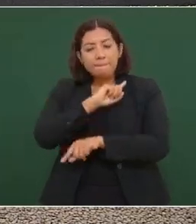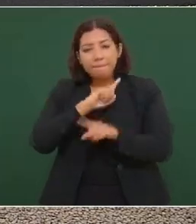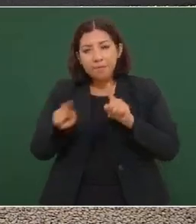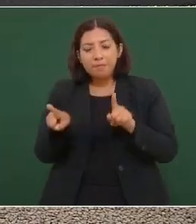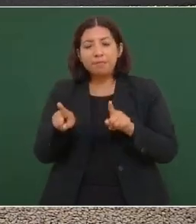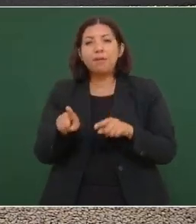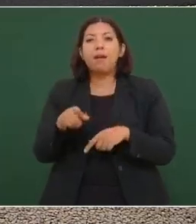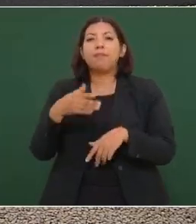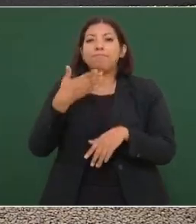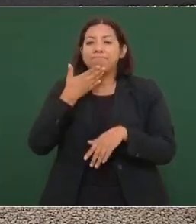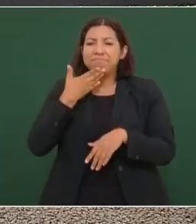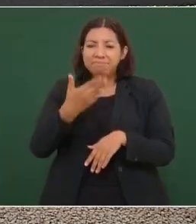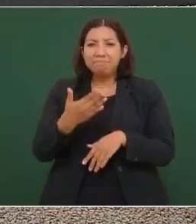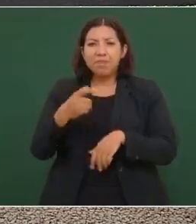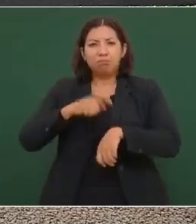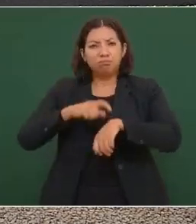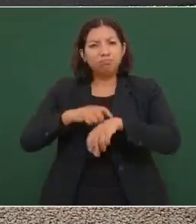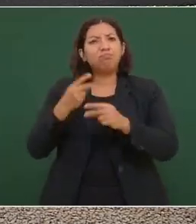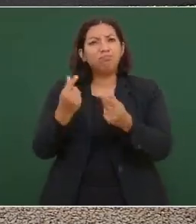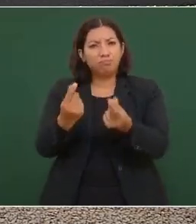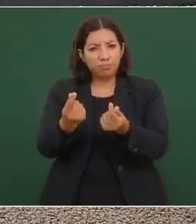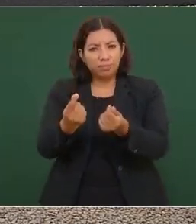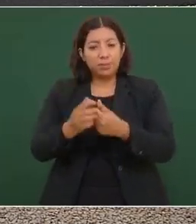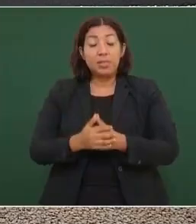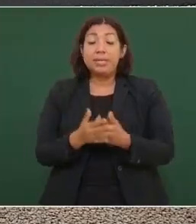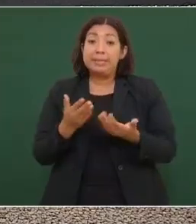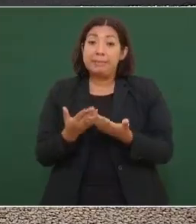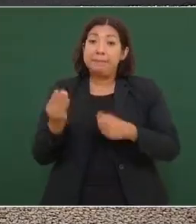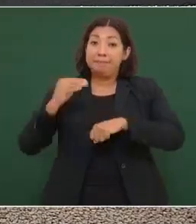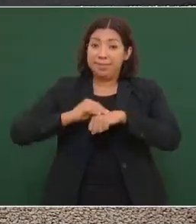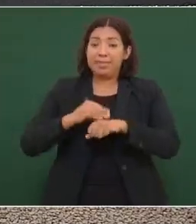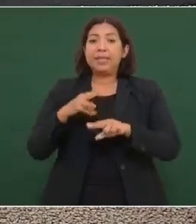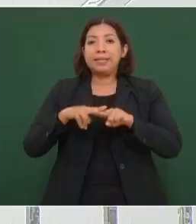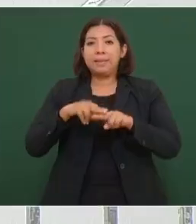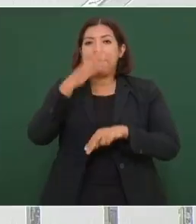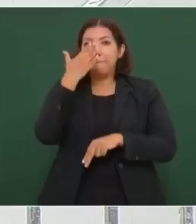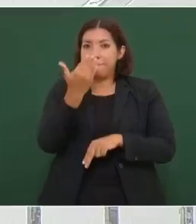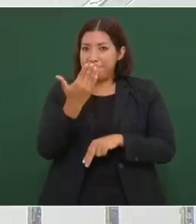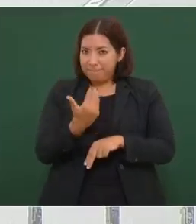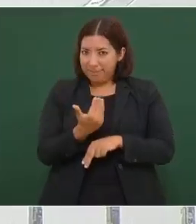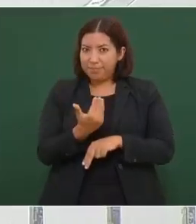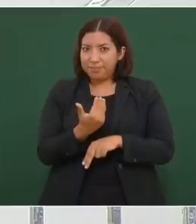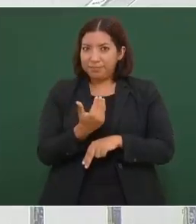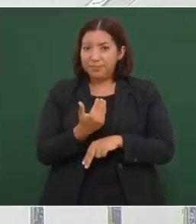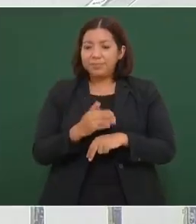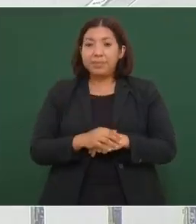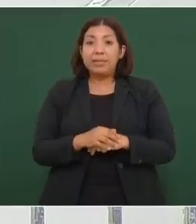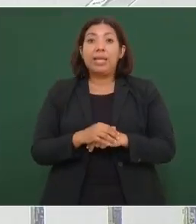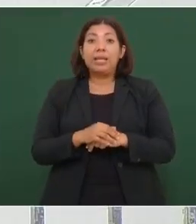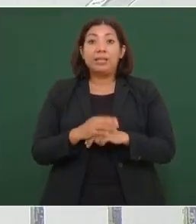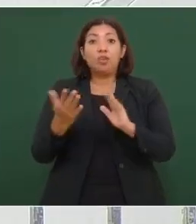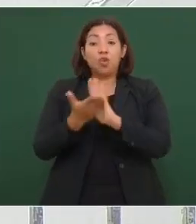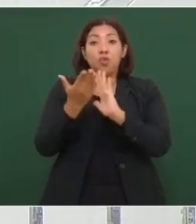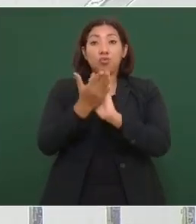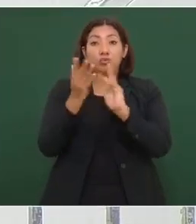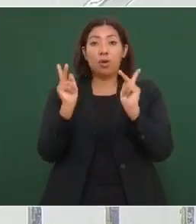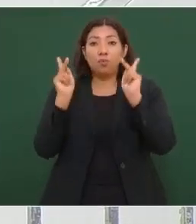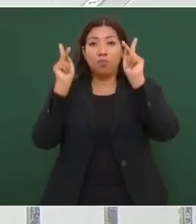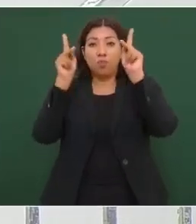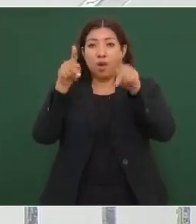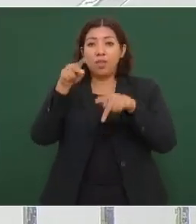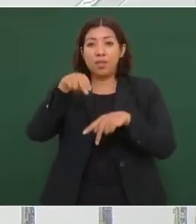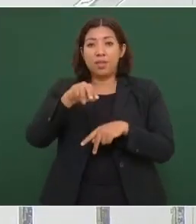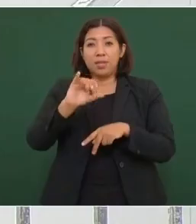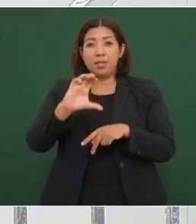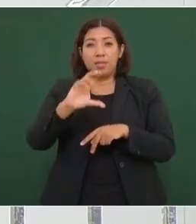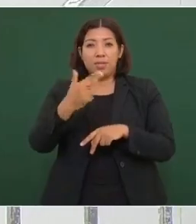justicia social. Y hoy también, que se desdobla el Tren Maya, se está construyendo ya esta emblemática obra del puente Nuchupté, que si bien es